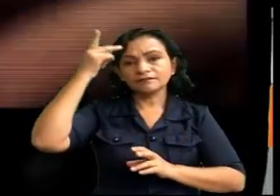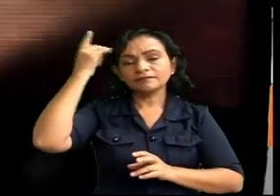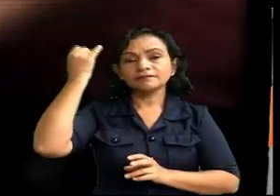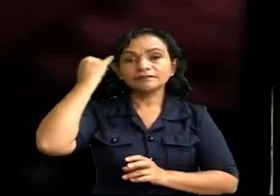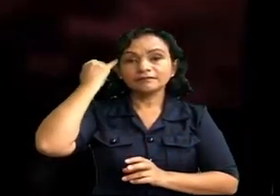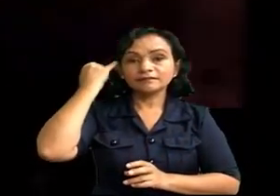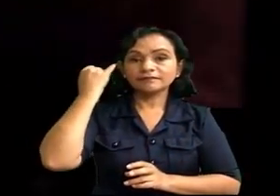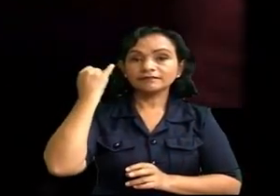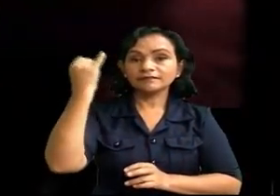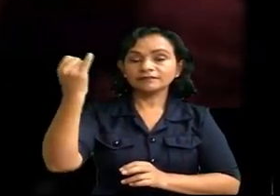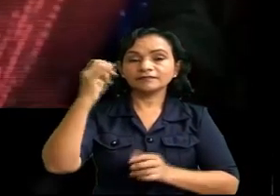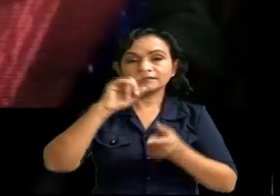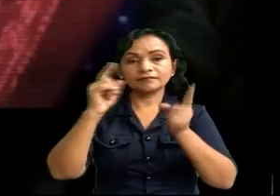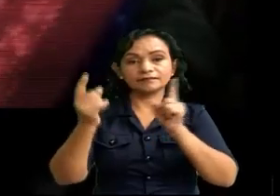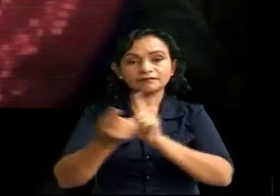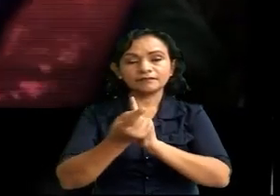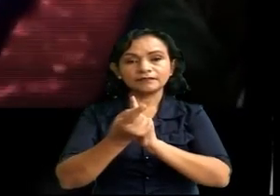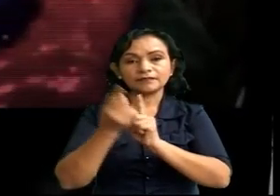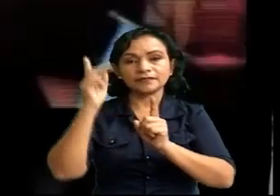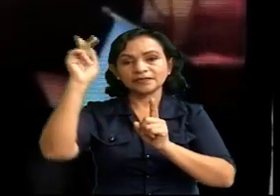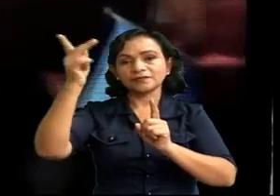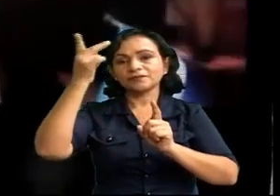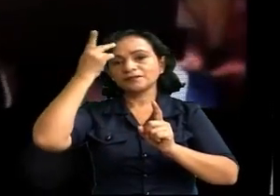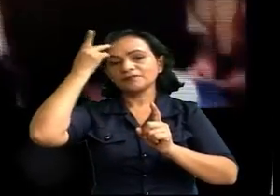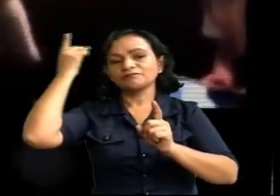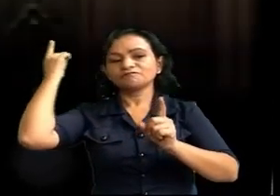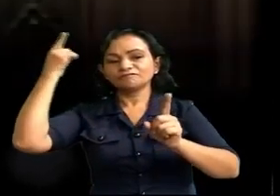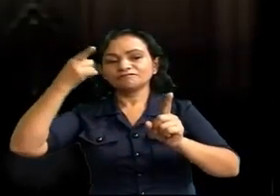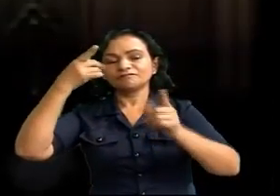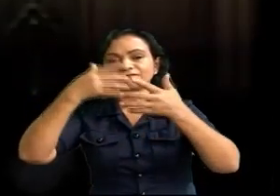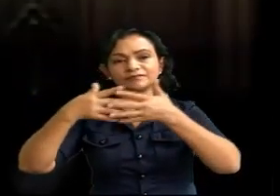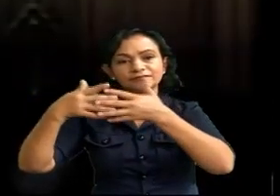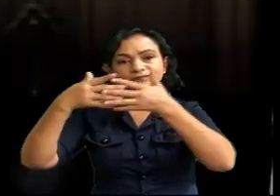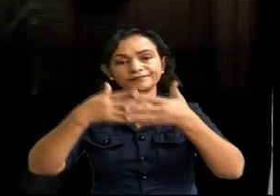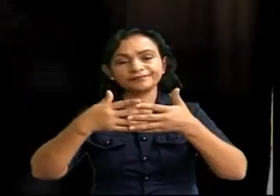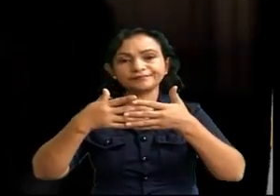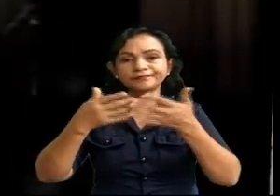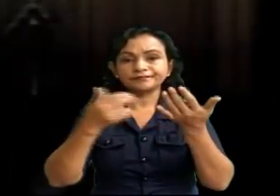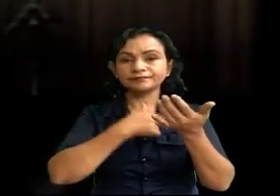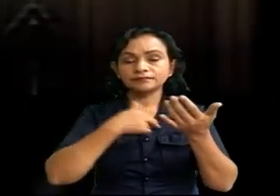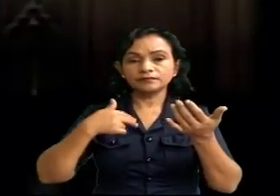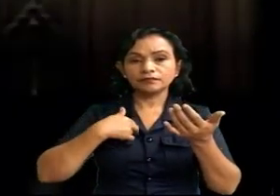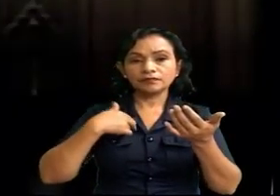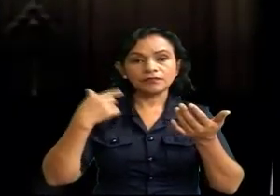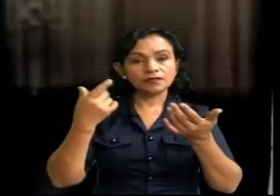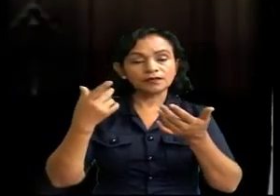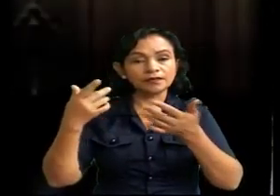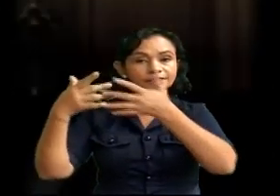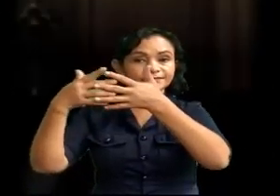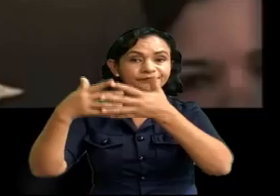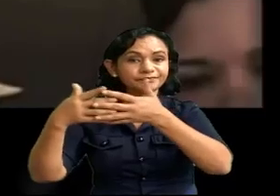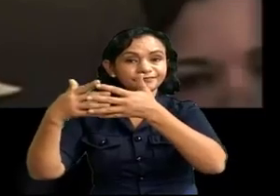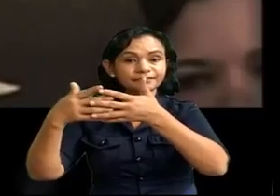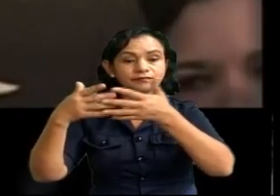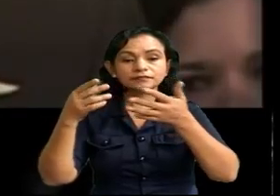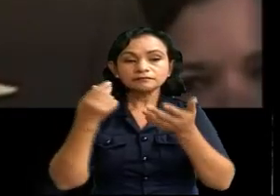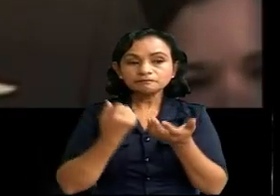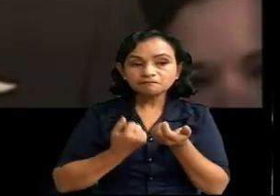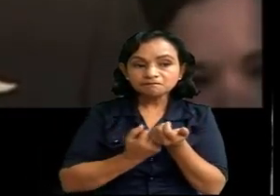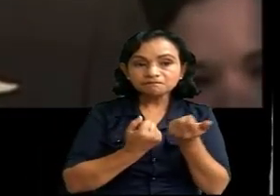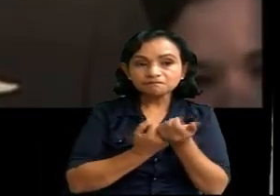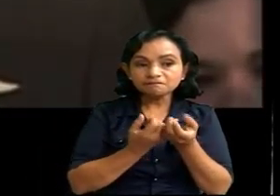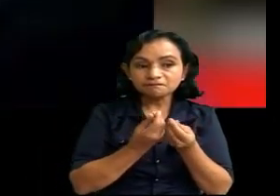ideológica le convirtió en blanco de la política exterior estadounidense. Es así que la ultraderecha norteamericana financió y apoyó